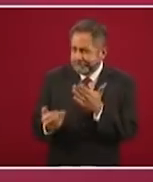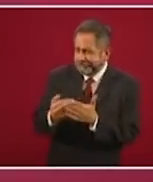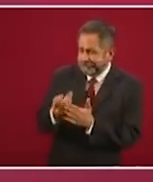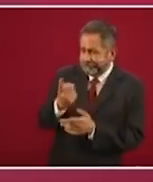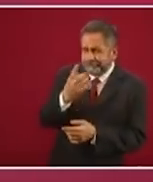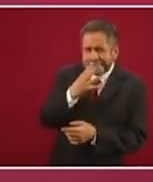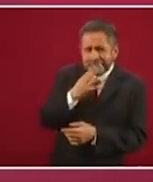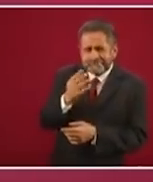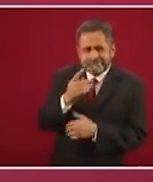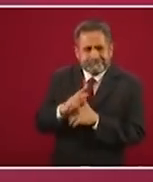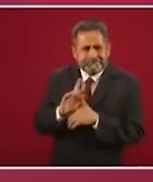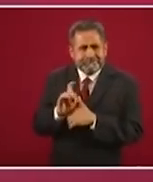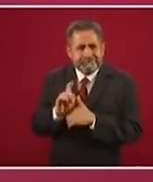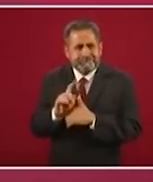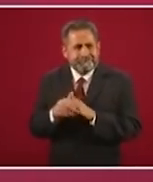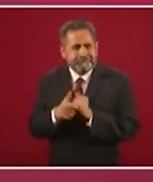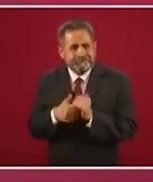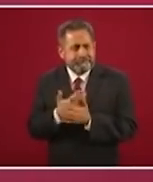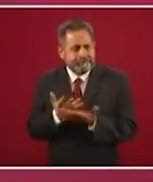no protección, para